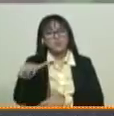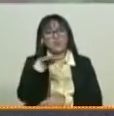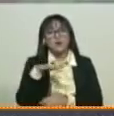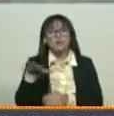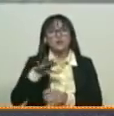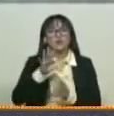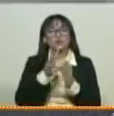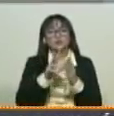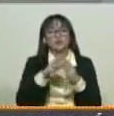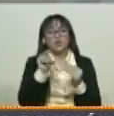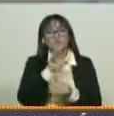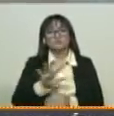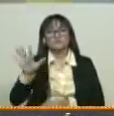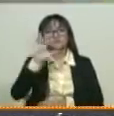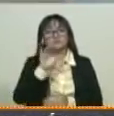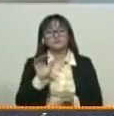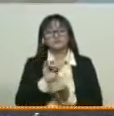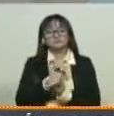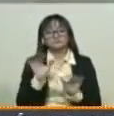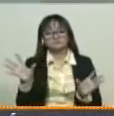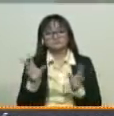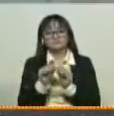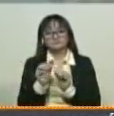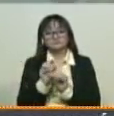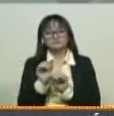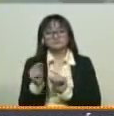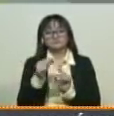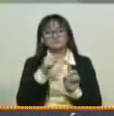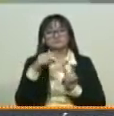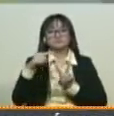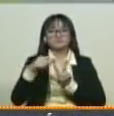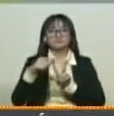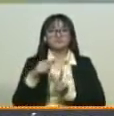de todo el país. Con esta información nosotros devolvemos el presente contacto a los estudios. Adelante.